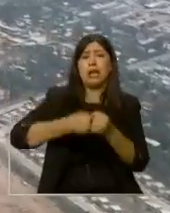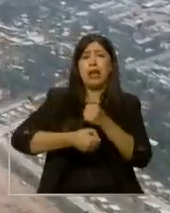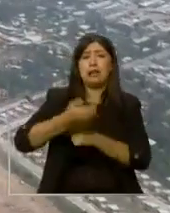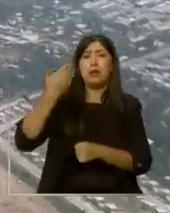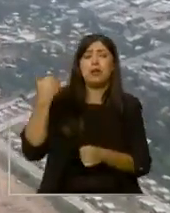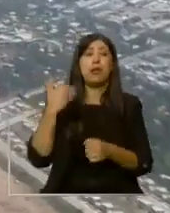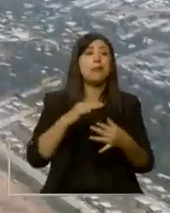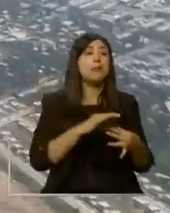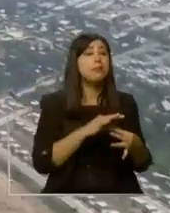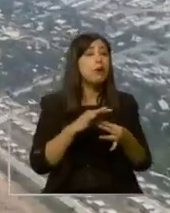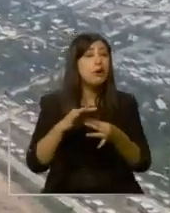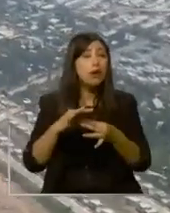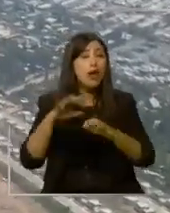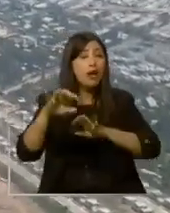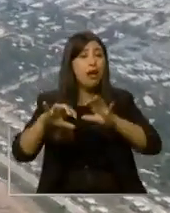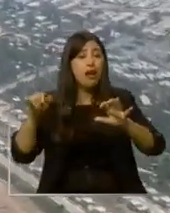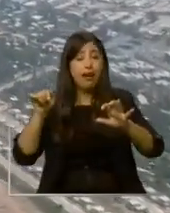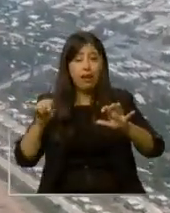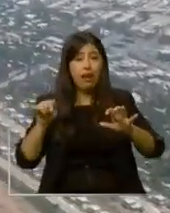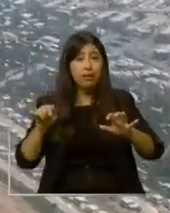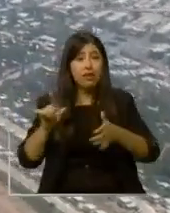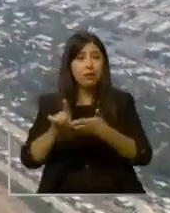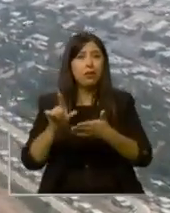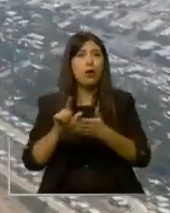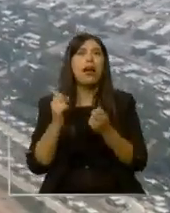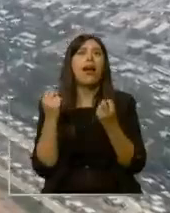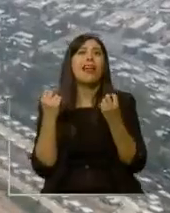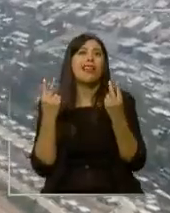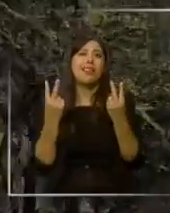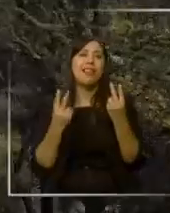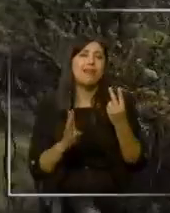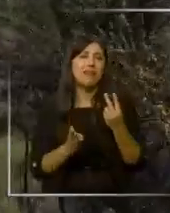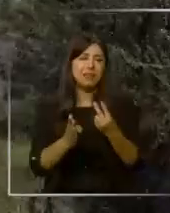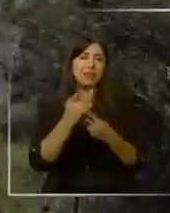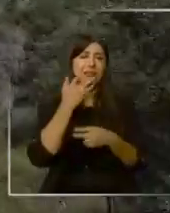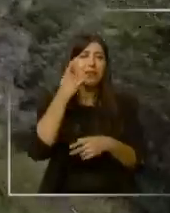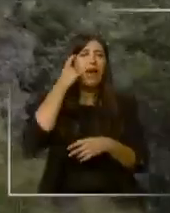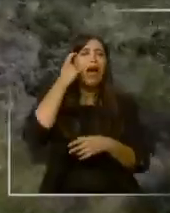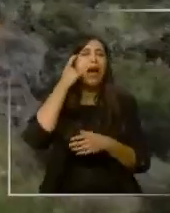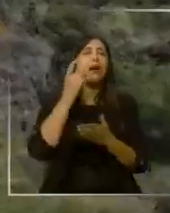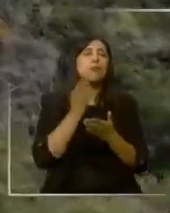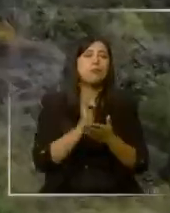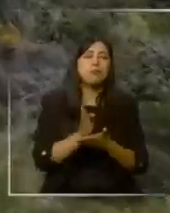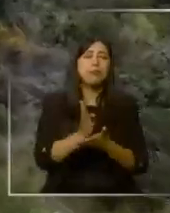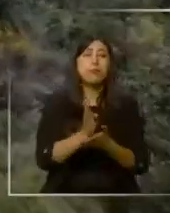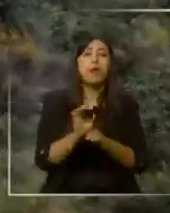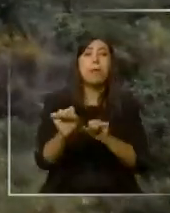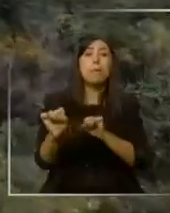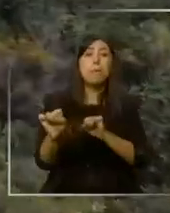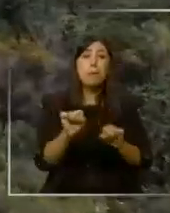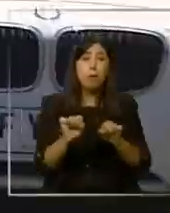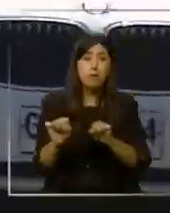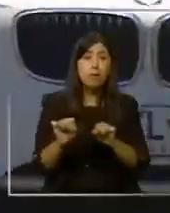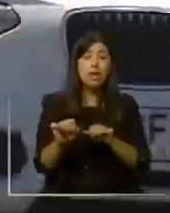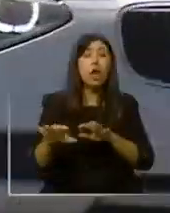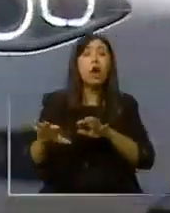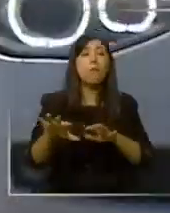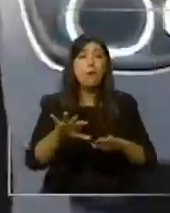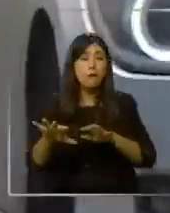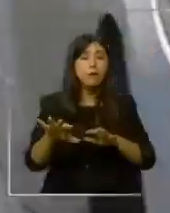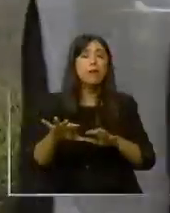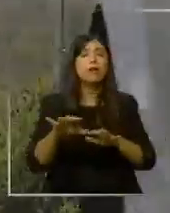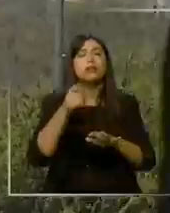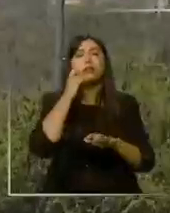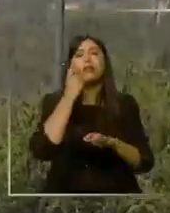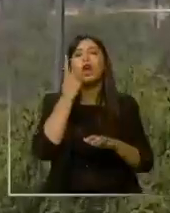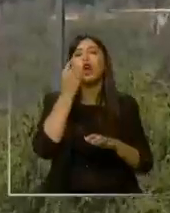Es que la falla de San Ramón aún mantiene el estatus de activa dado que ese criterio se usa cuando el último movimiento telúrico ocurrió hace menos